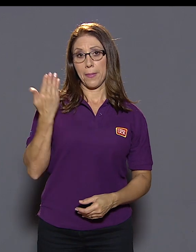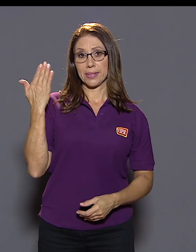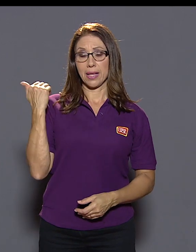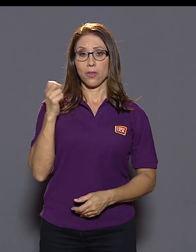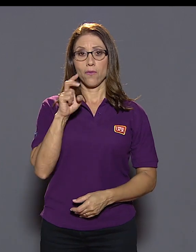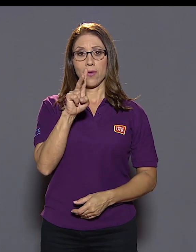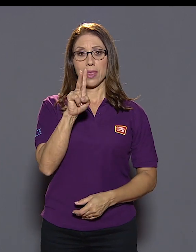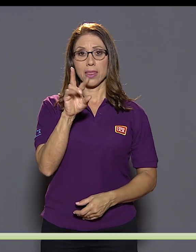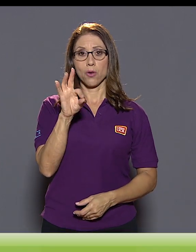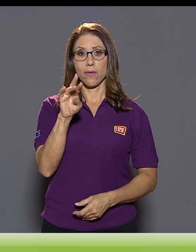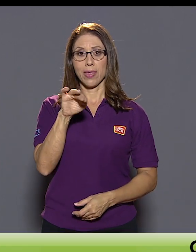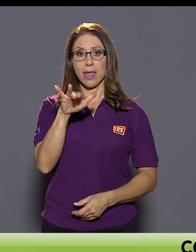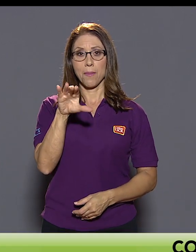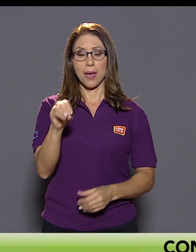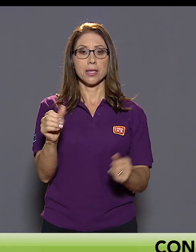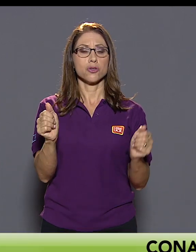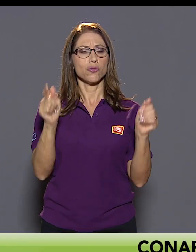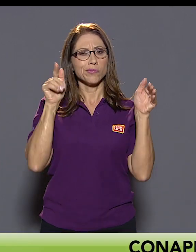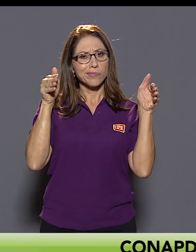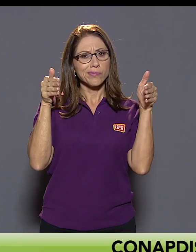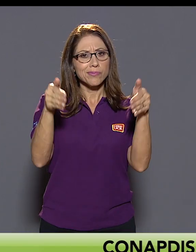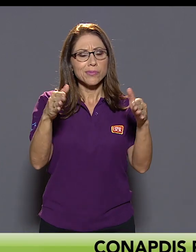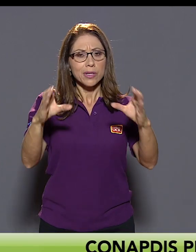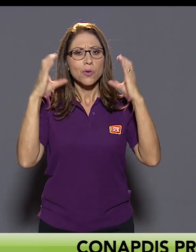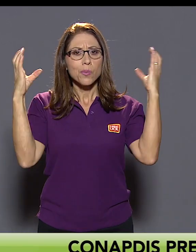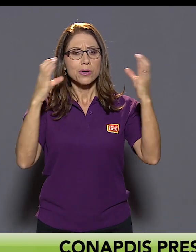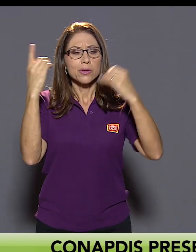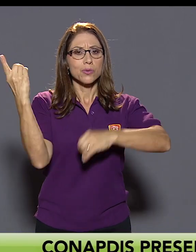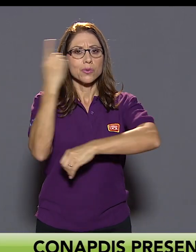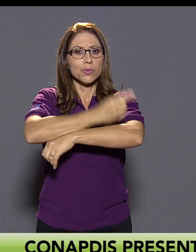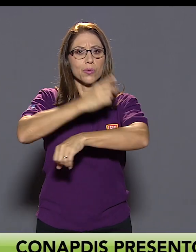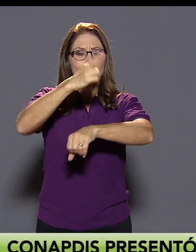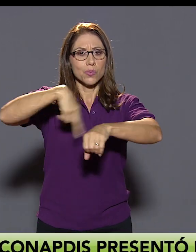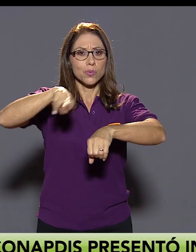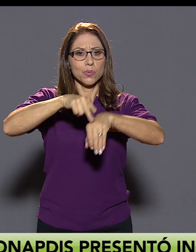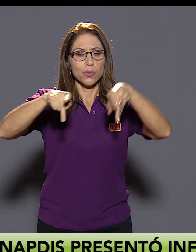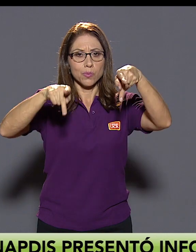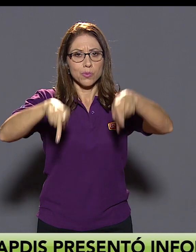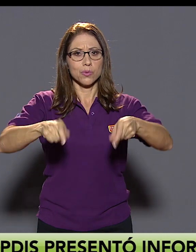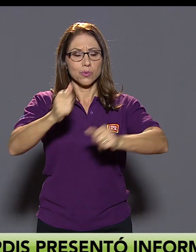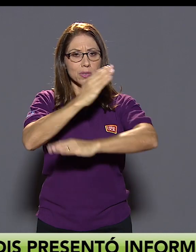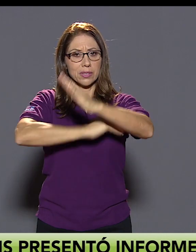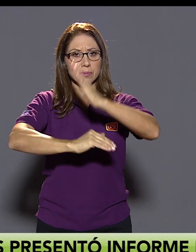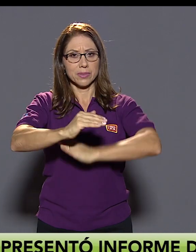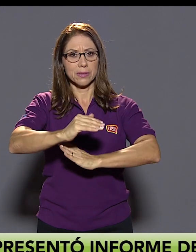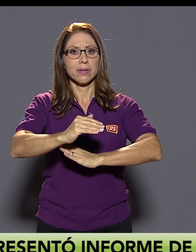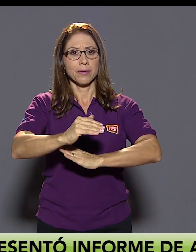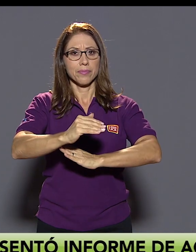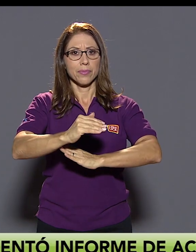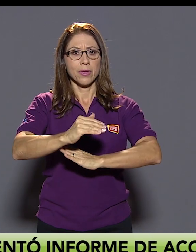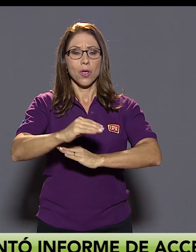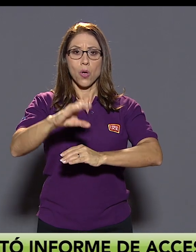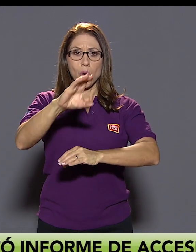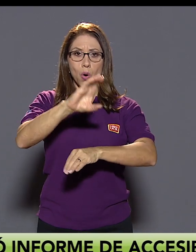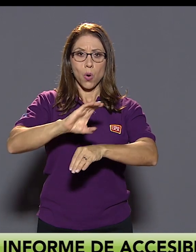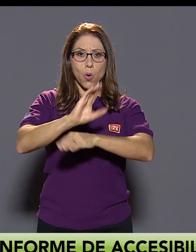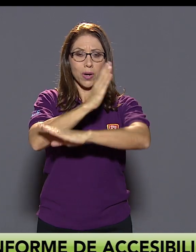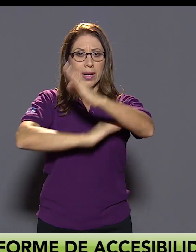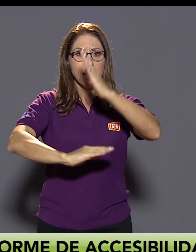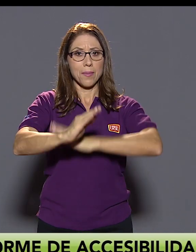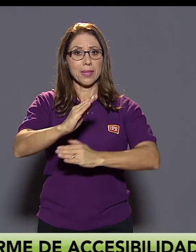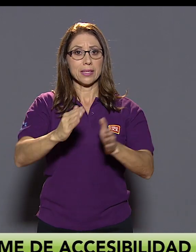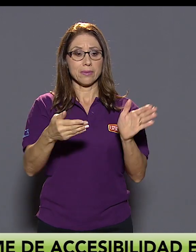El pasado 29 de mayo, bajo el marco de la conmemoración del Día Nacional de las Personas con Discapacidad, el